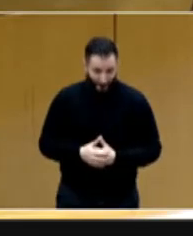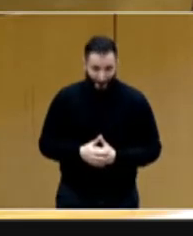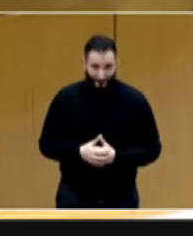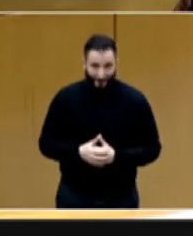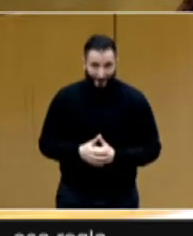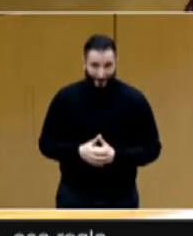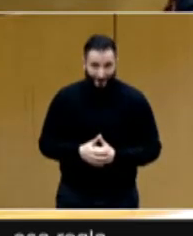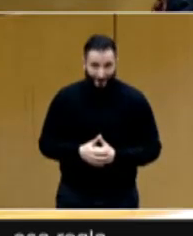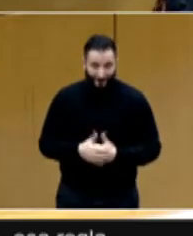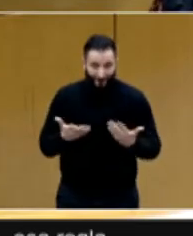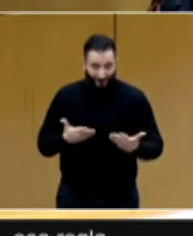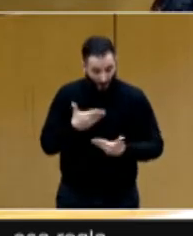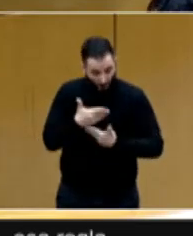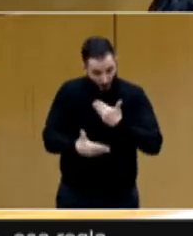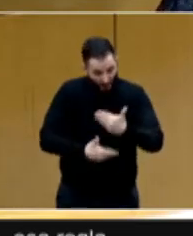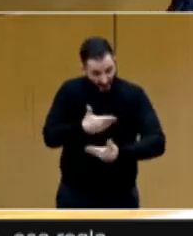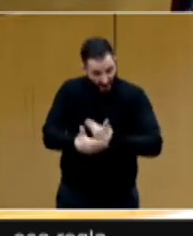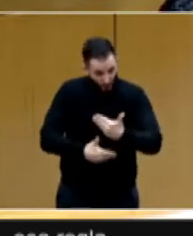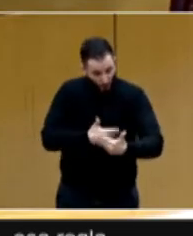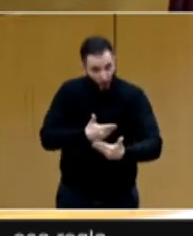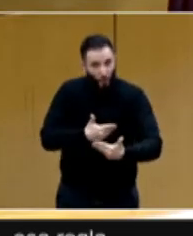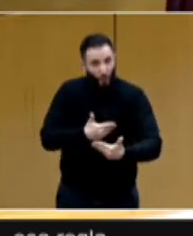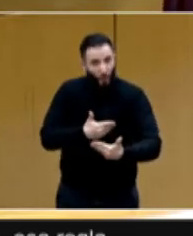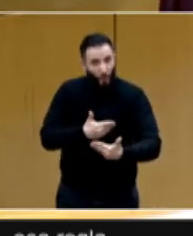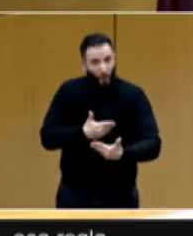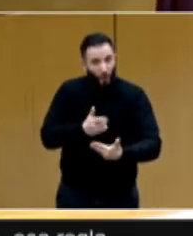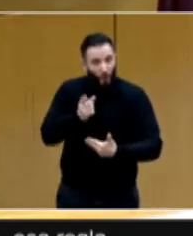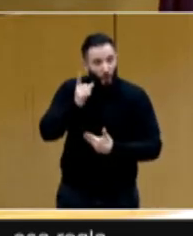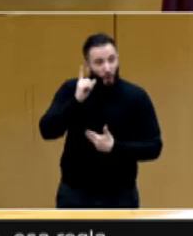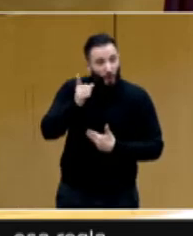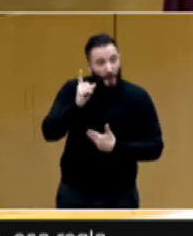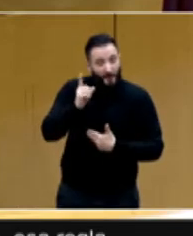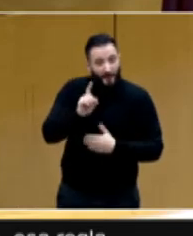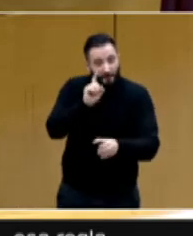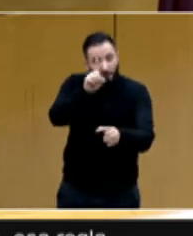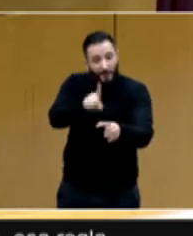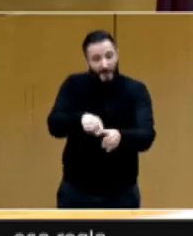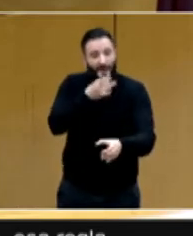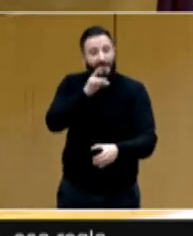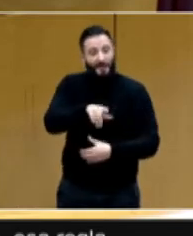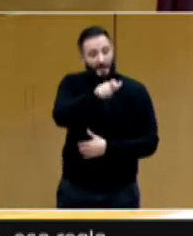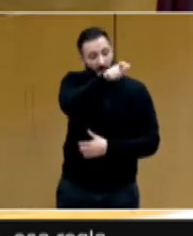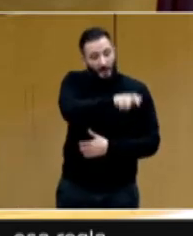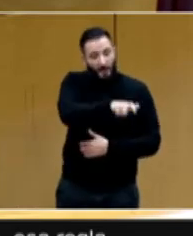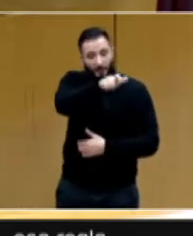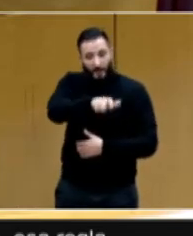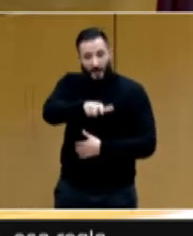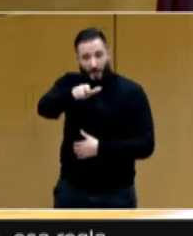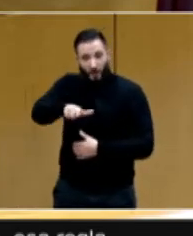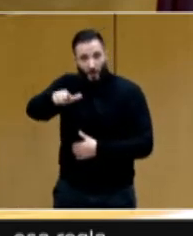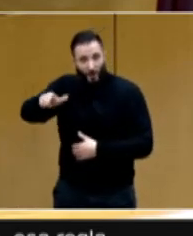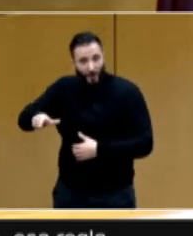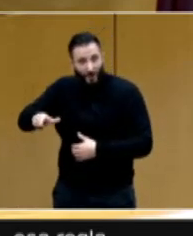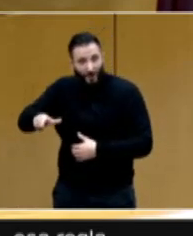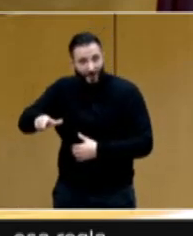en un proceso Pues solamente pueden intervenir aquellas personas que contemplan que